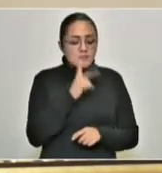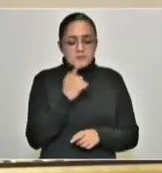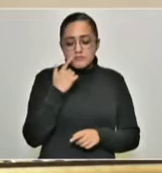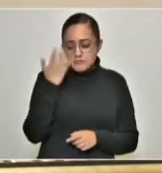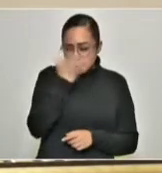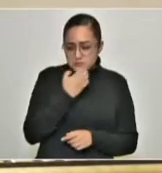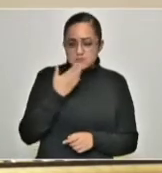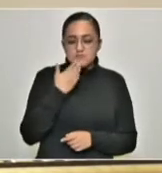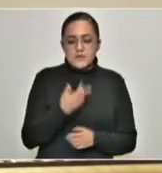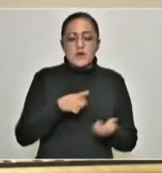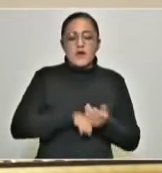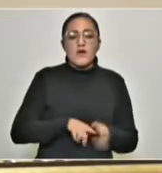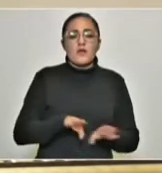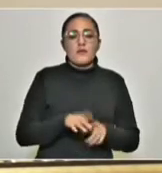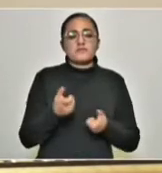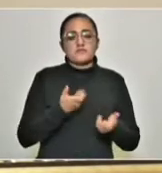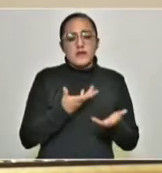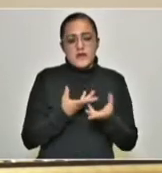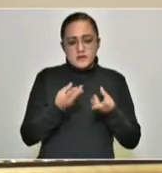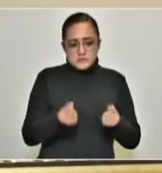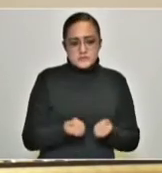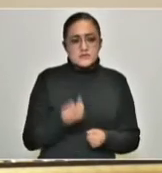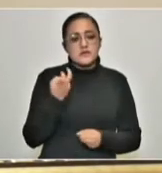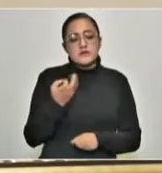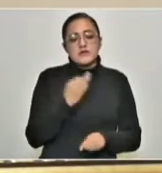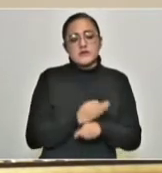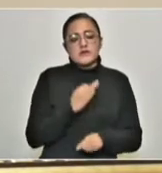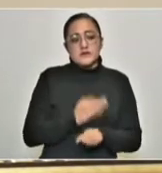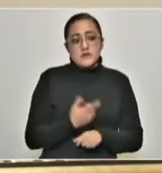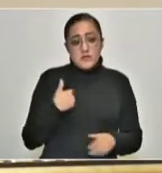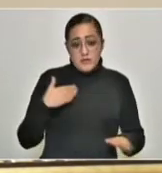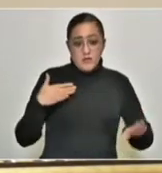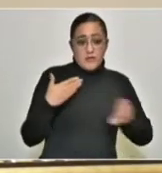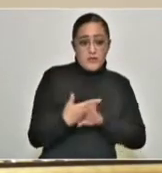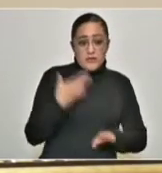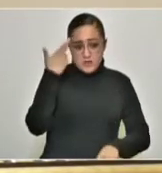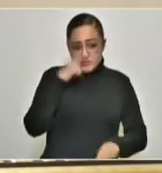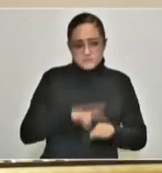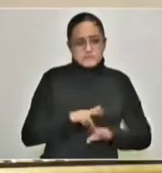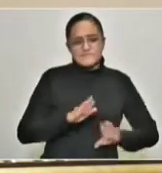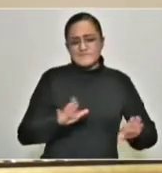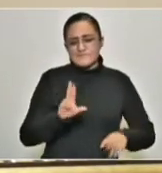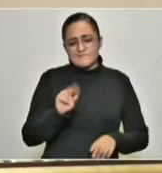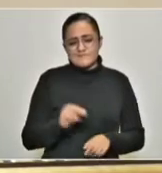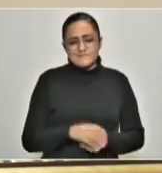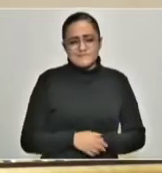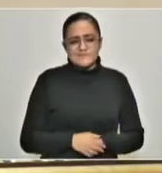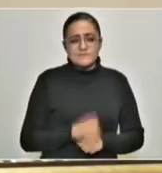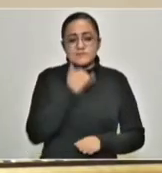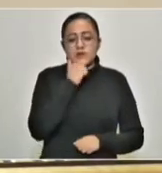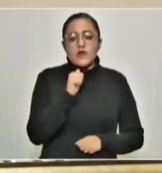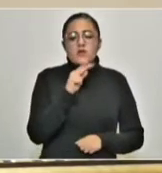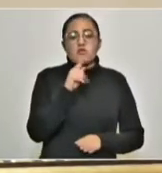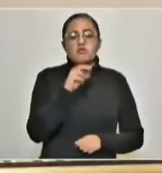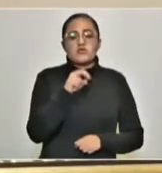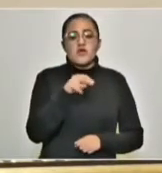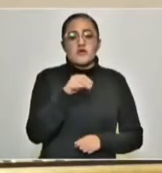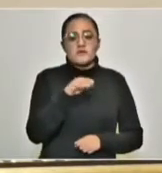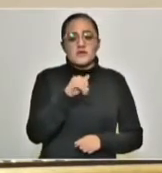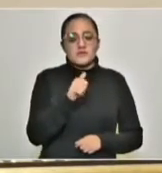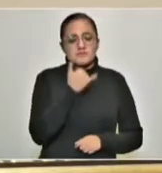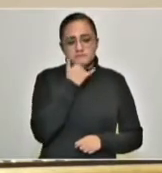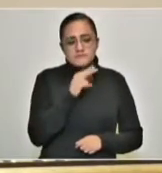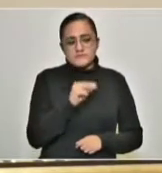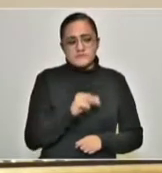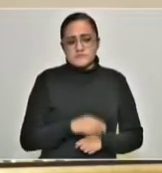escrupulosamente. Y no es una afectación a la rectoría, perdón, a la autonomía,